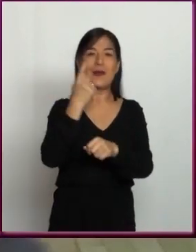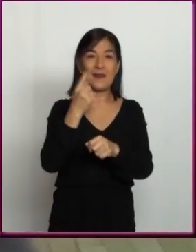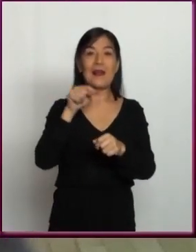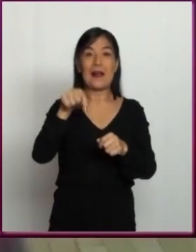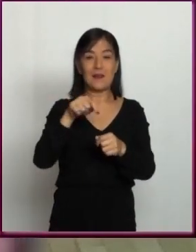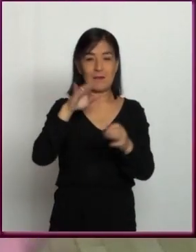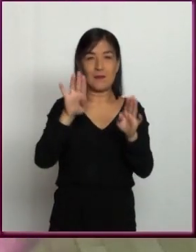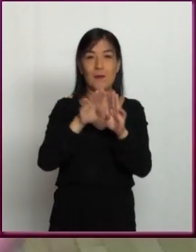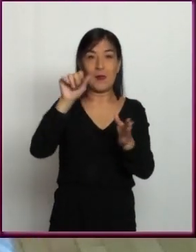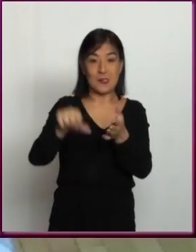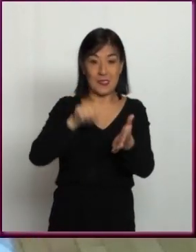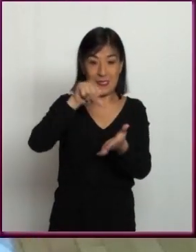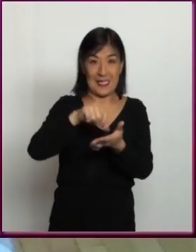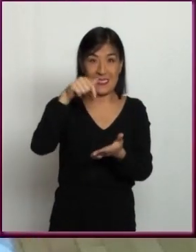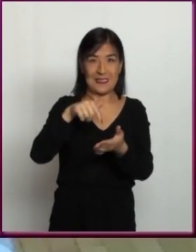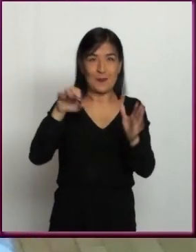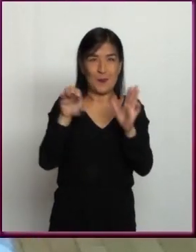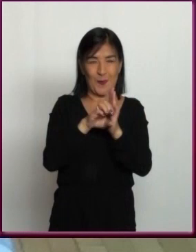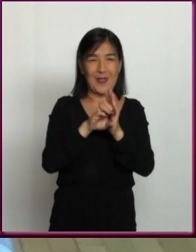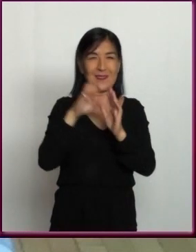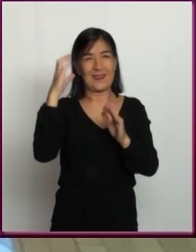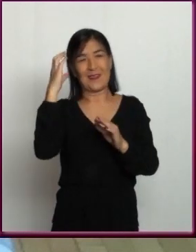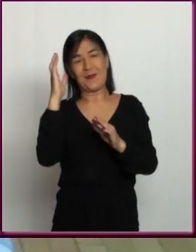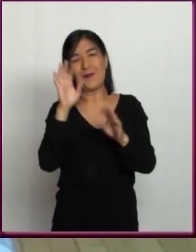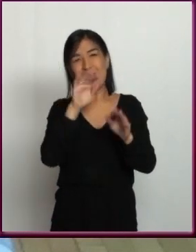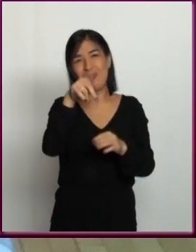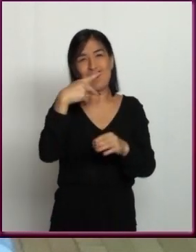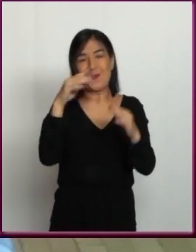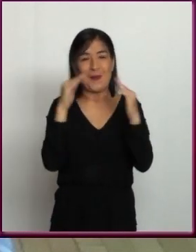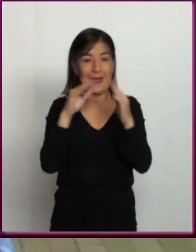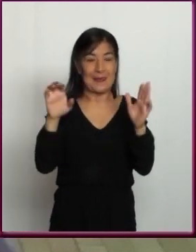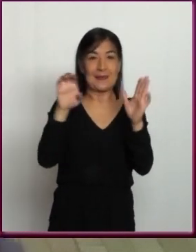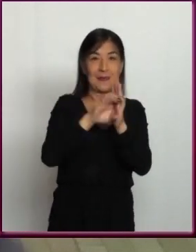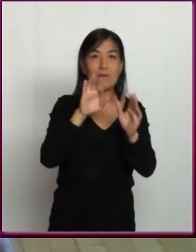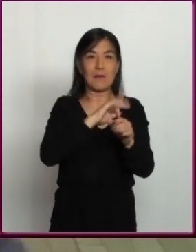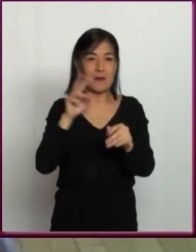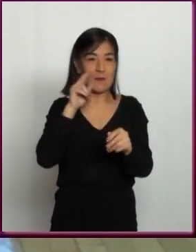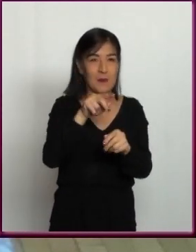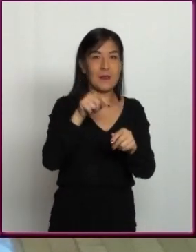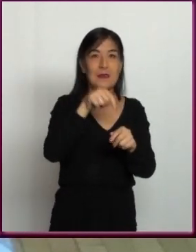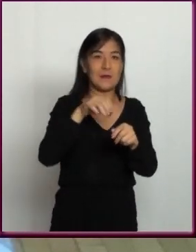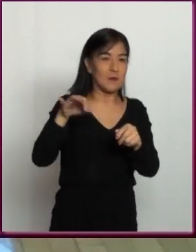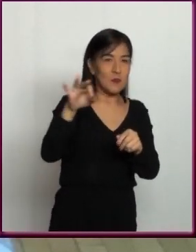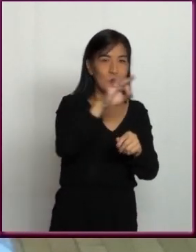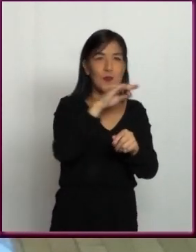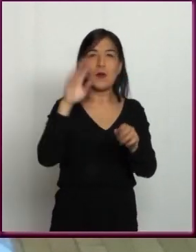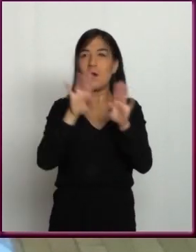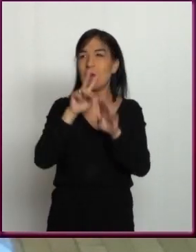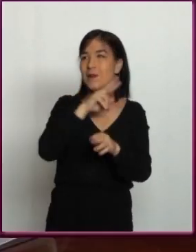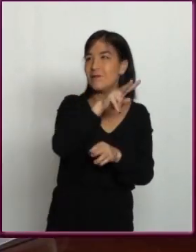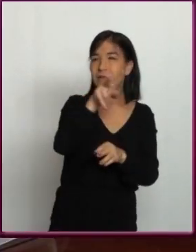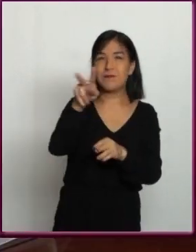el flujo óptico es el menor, es donde están más seguros, están más lejanos absolutamente de todo lo que está alrededor.